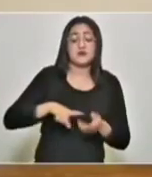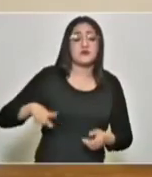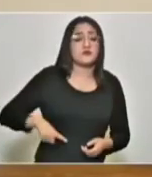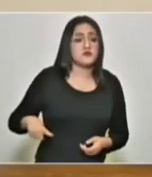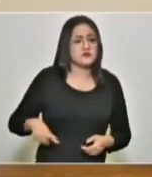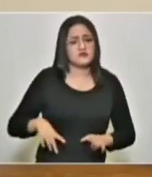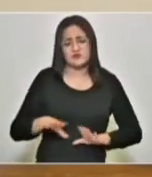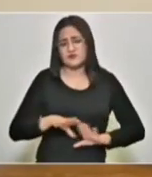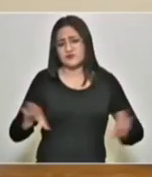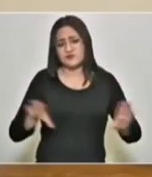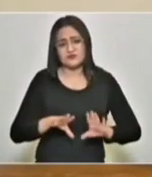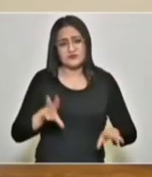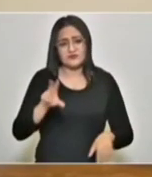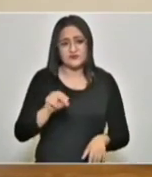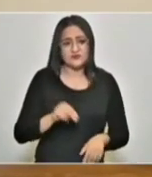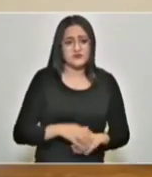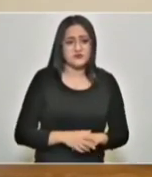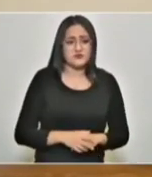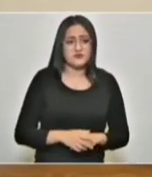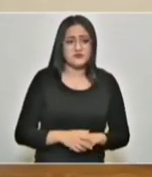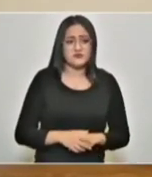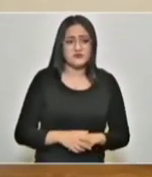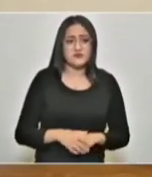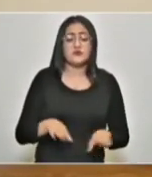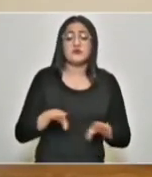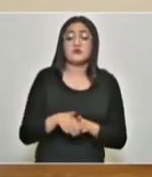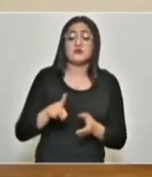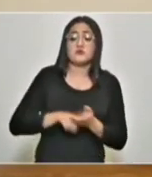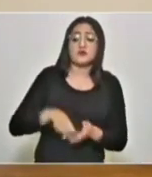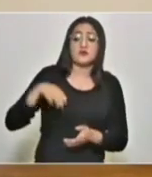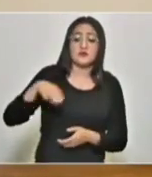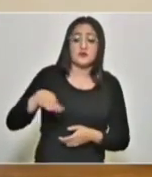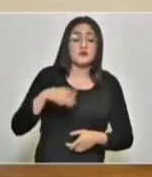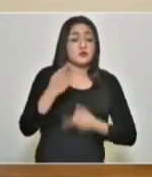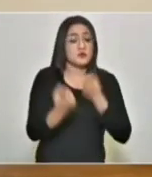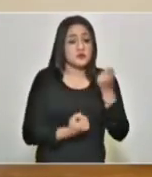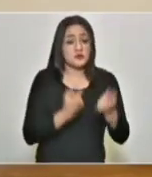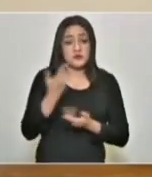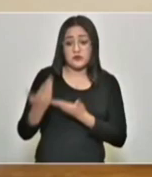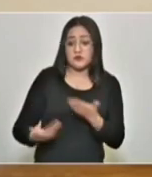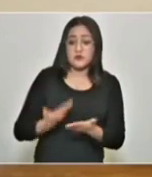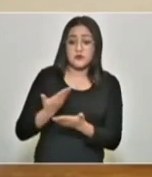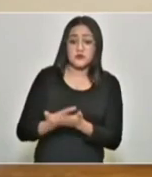No, pero ¿saben qué hacen? Van y desde las campañas algunos les piden